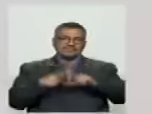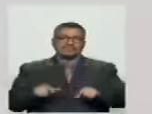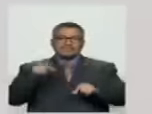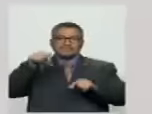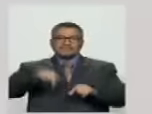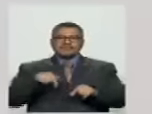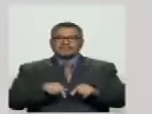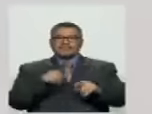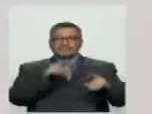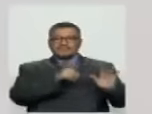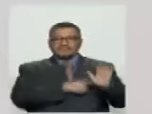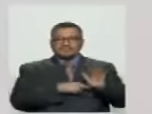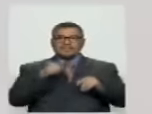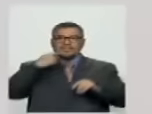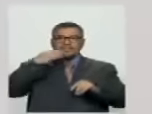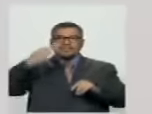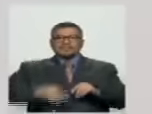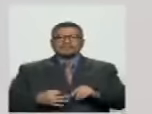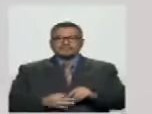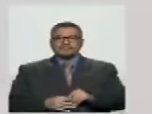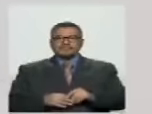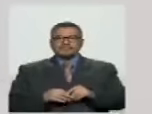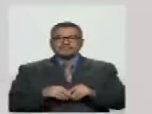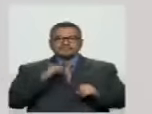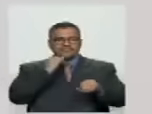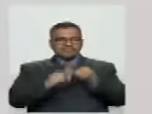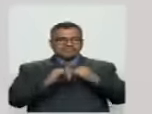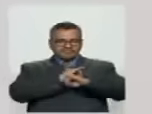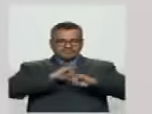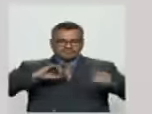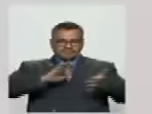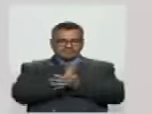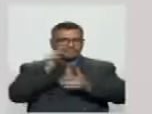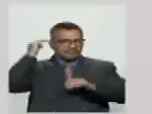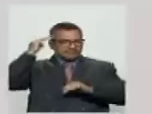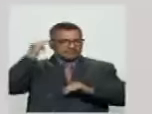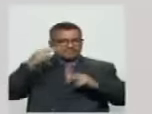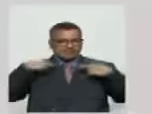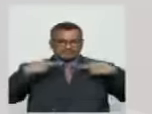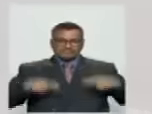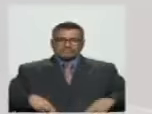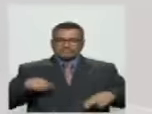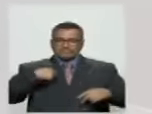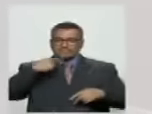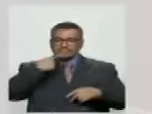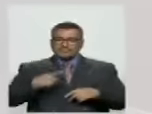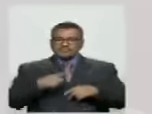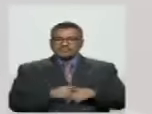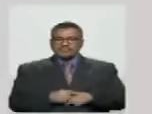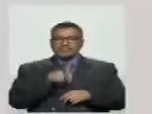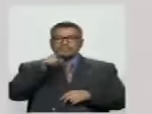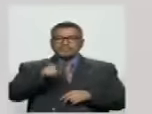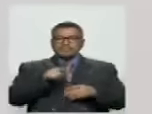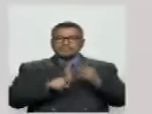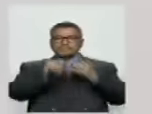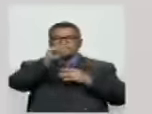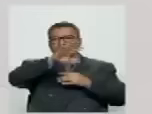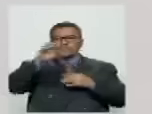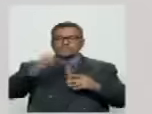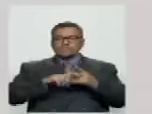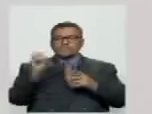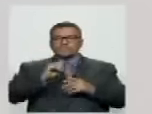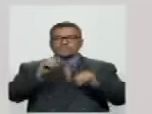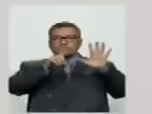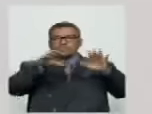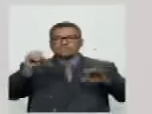la voluntad, se acaba la mente humana. Yo me atrevo a decir que en unos 50, 60 años